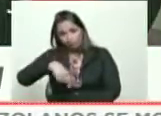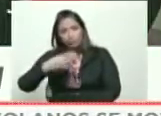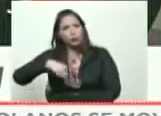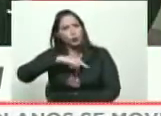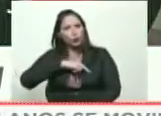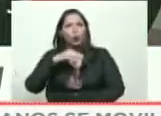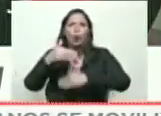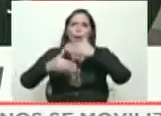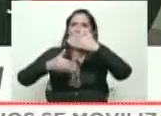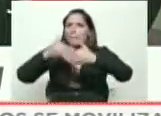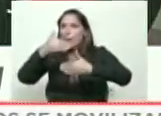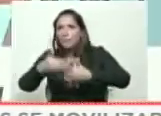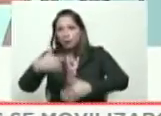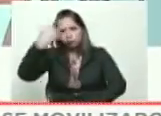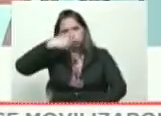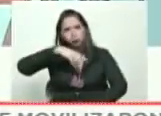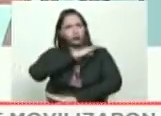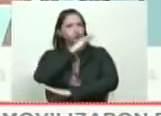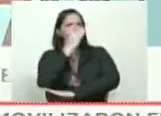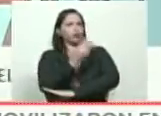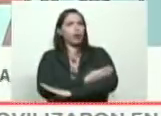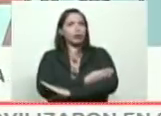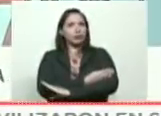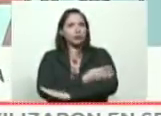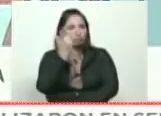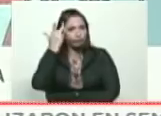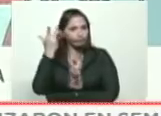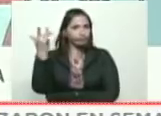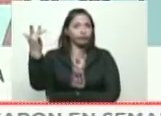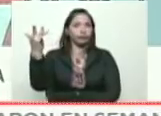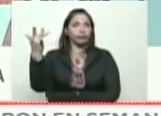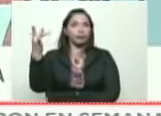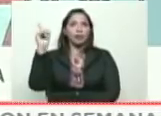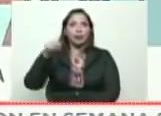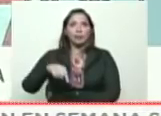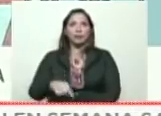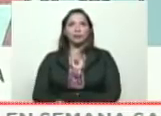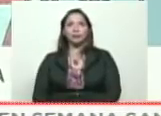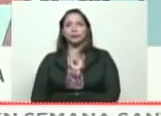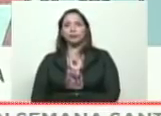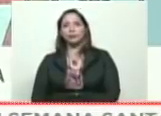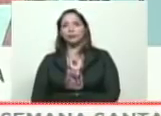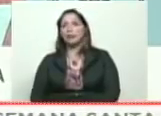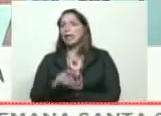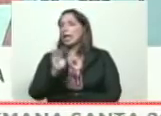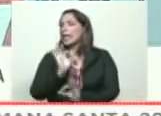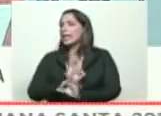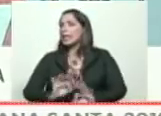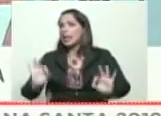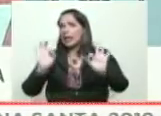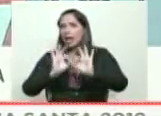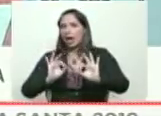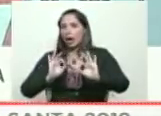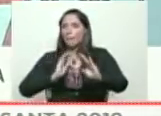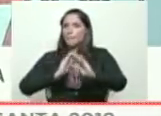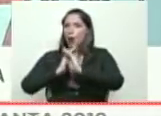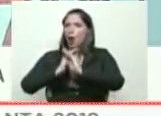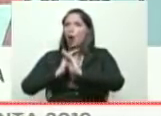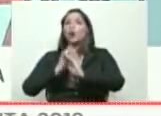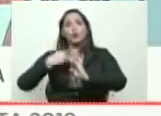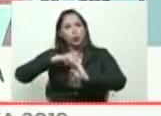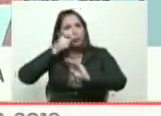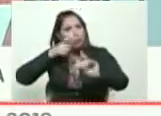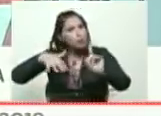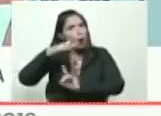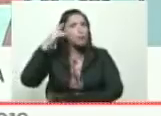avanzar con coraje, con fuerza, con inteligencia también, y nada nos va a detener. Y sabemos que tenemos un pueblo, no solamente el pueblo